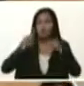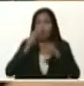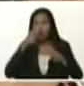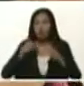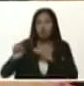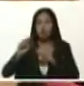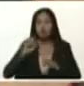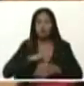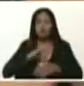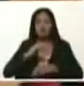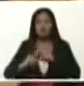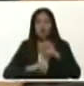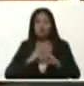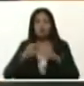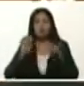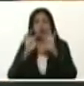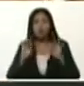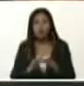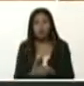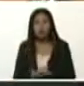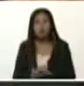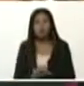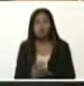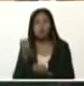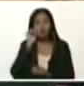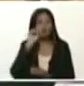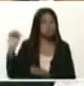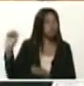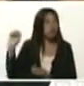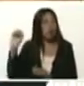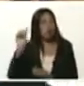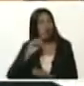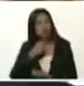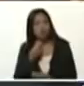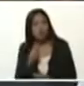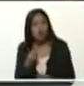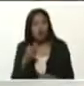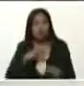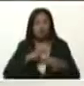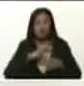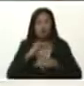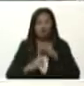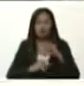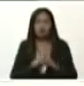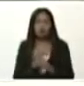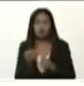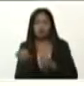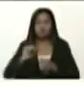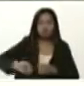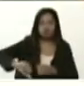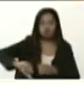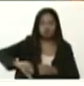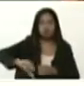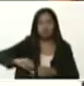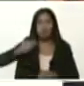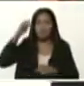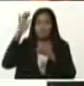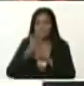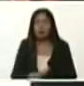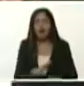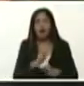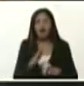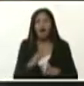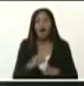Fondo Monetario Internacional. Le torcieron el brazo al Fondo Monetario Internacional. Derrotaron el Fondo Monetario